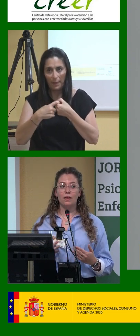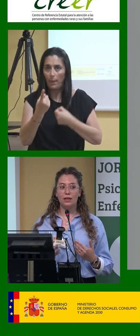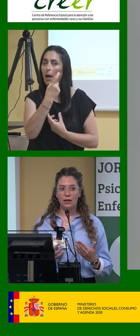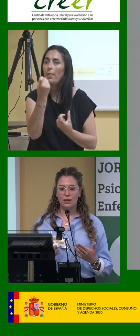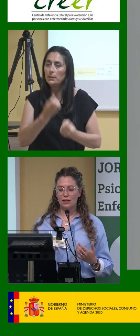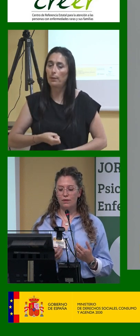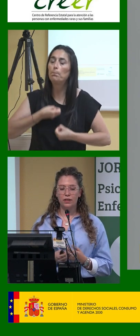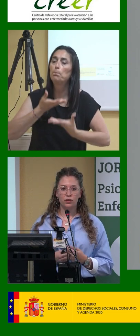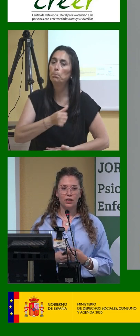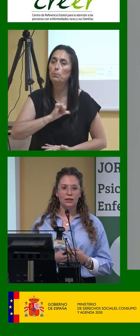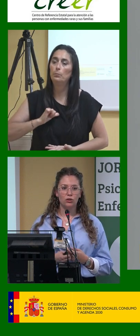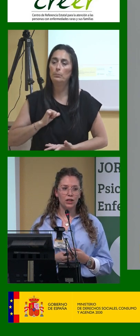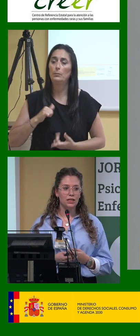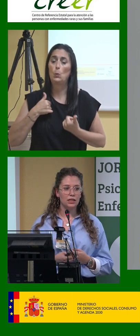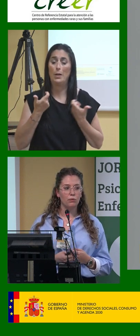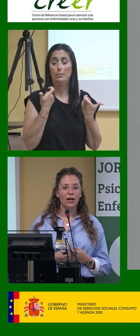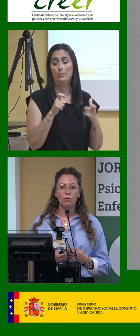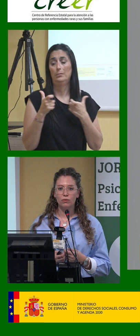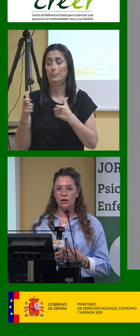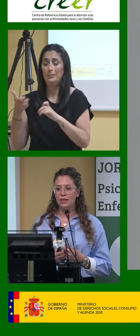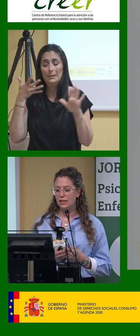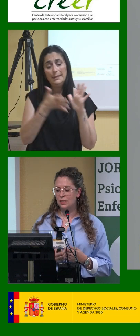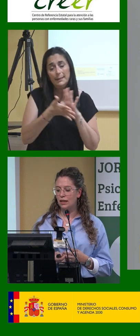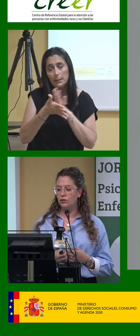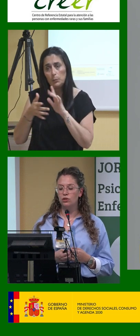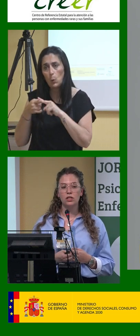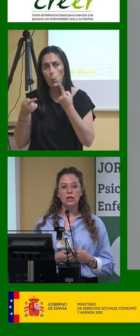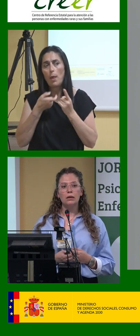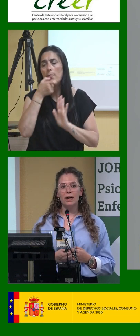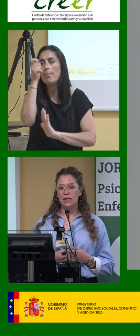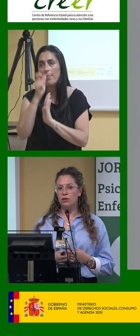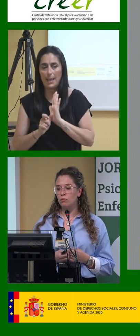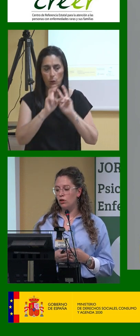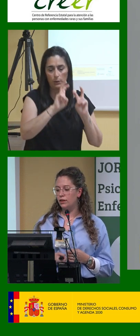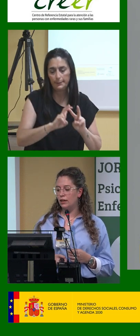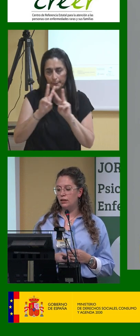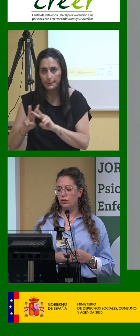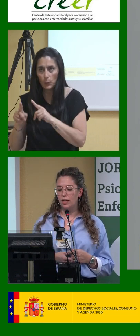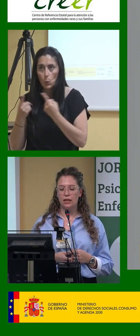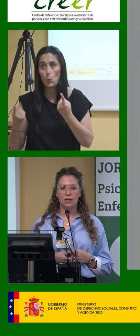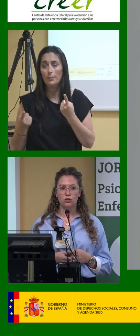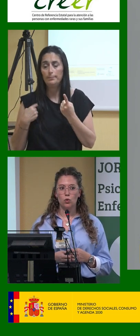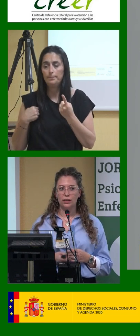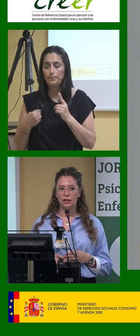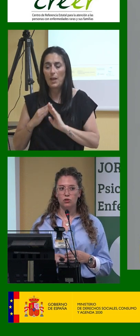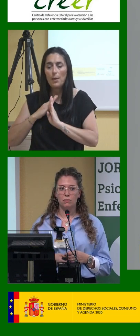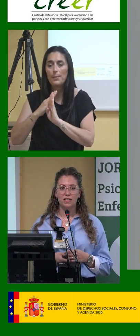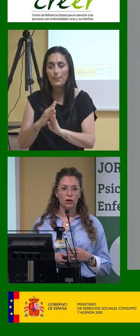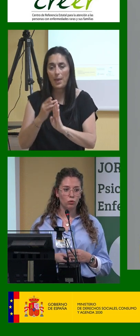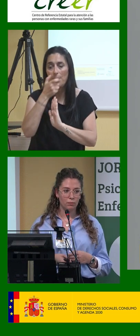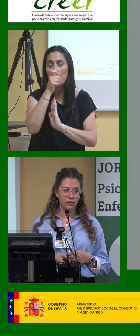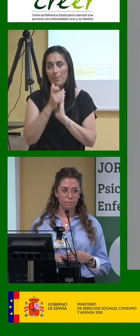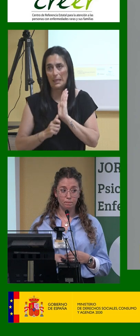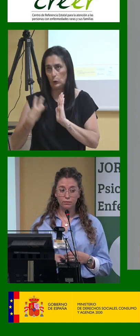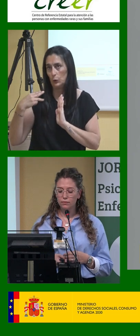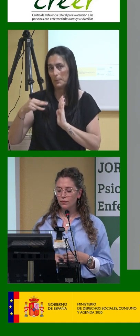Para poder hacer esta definición de categorías se llevó a cabo un análisis de datos basado en el modelo interactivo de datos cualitativos de Miles